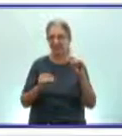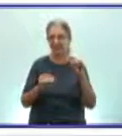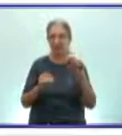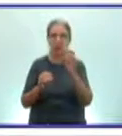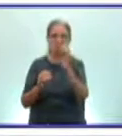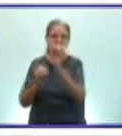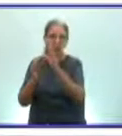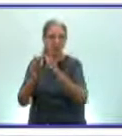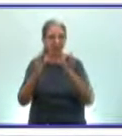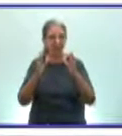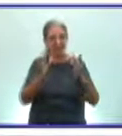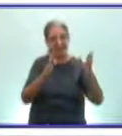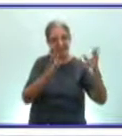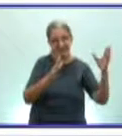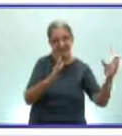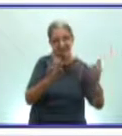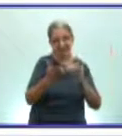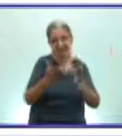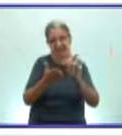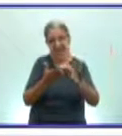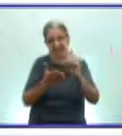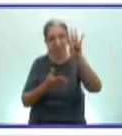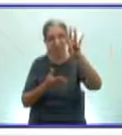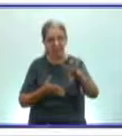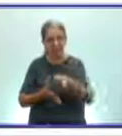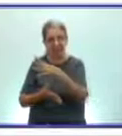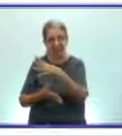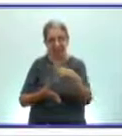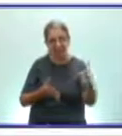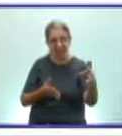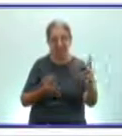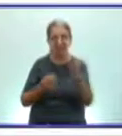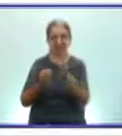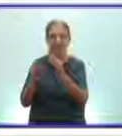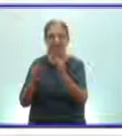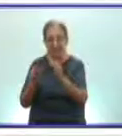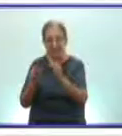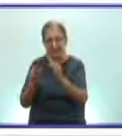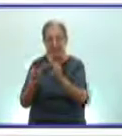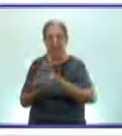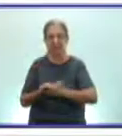datos recopilados en una tabla de distribución de frecuencias.